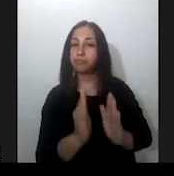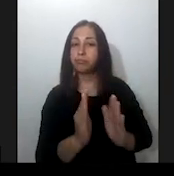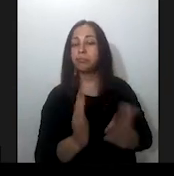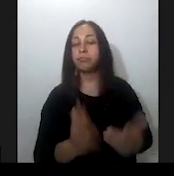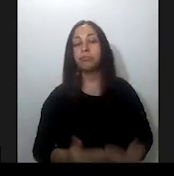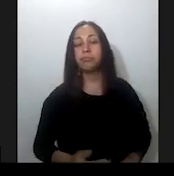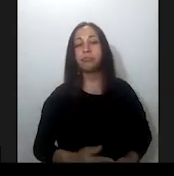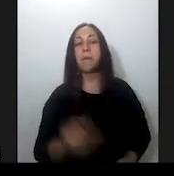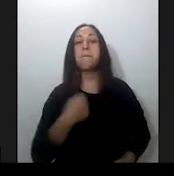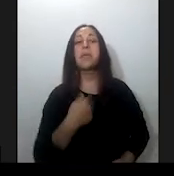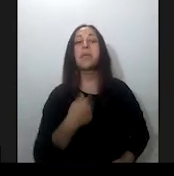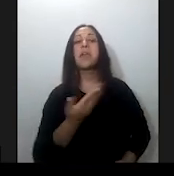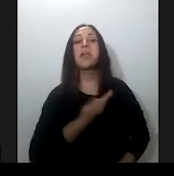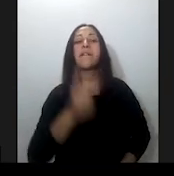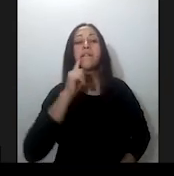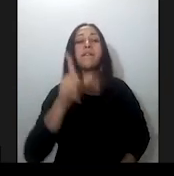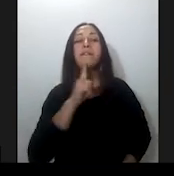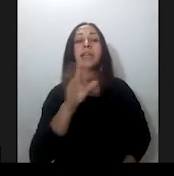orden en particular a mis filtros.